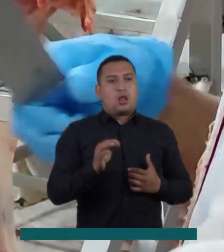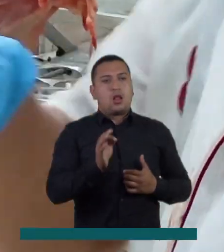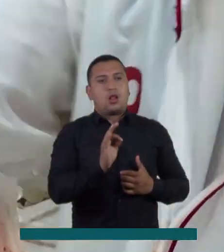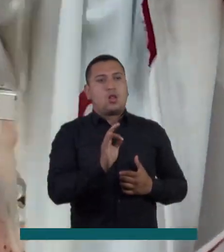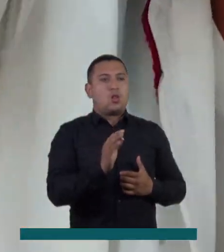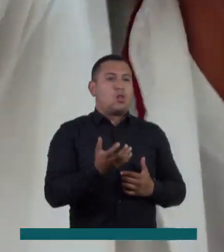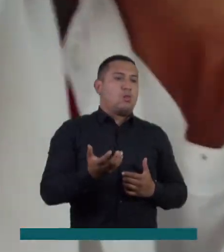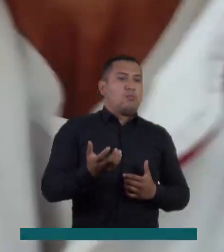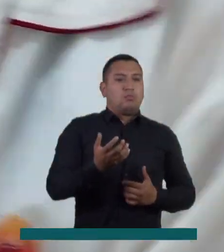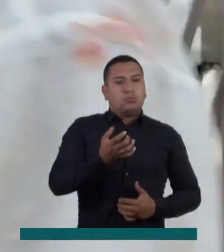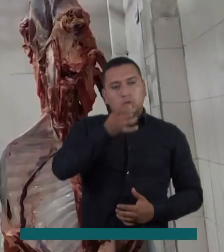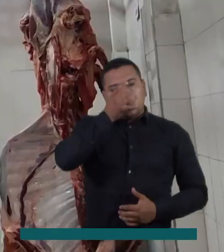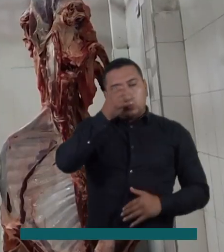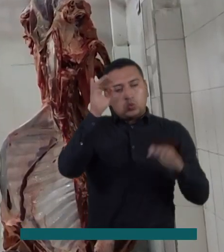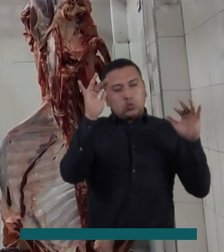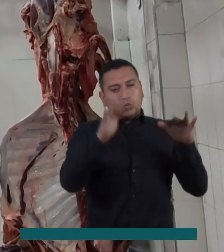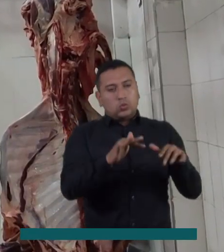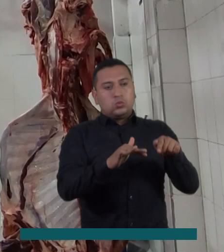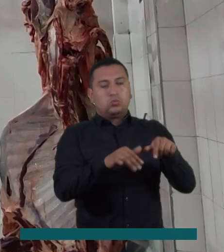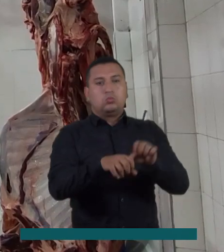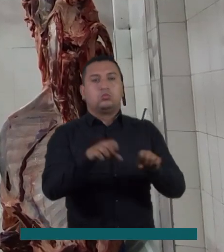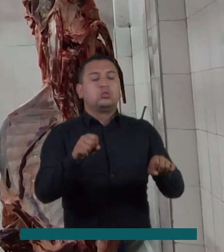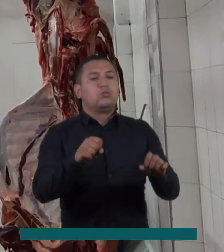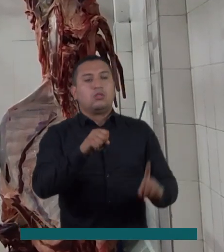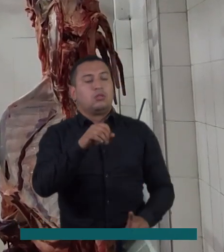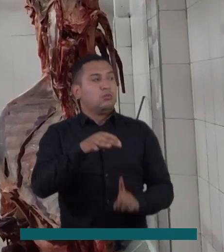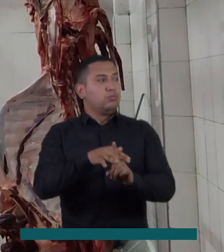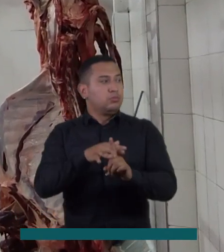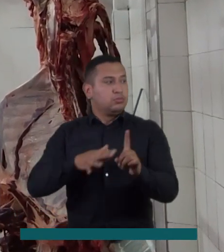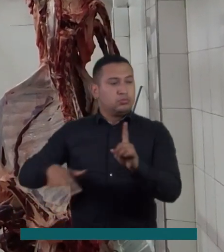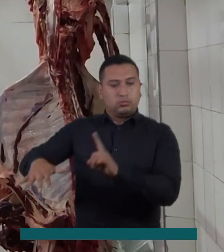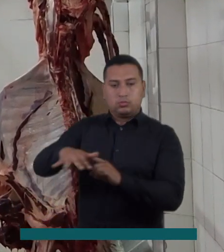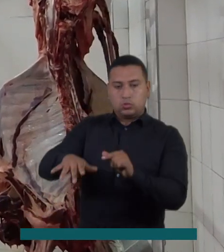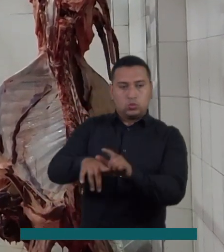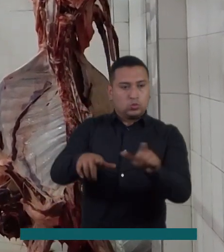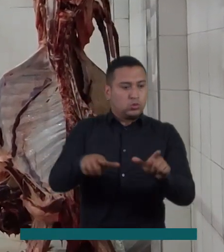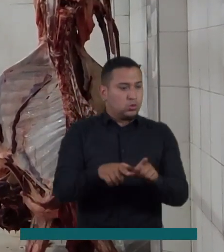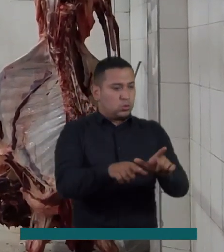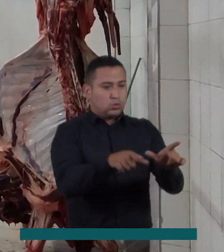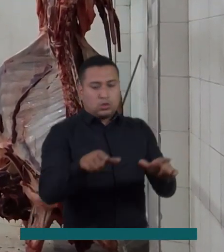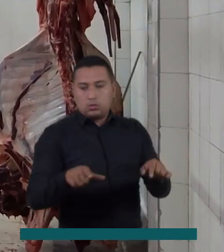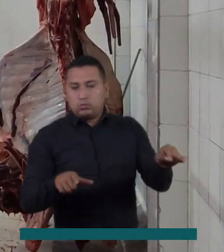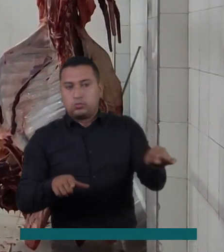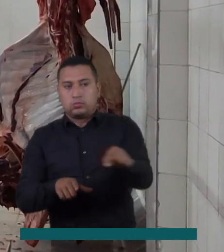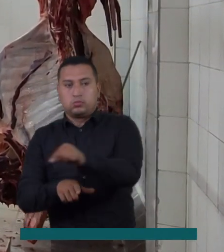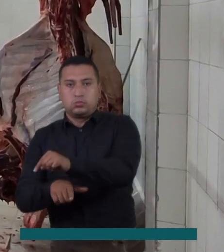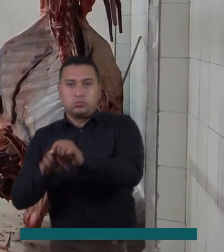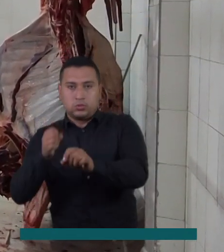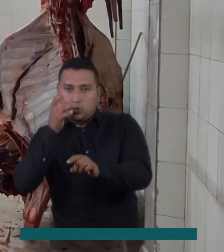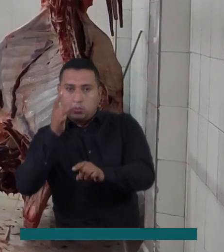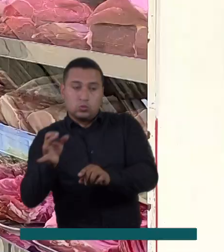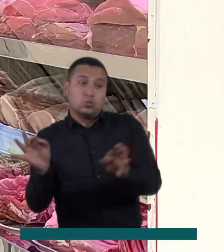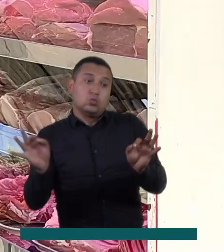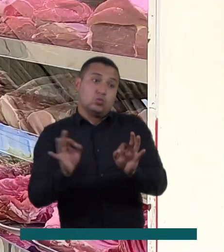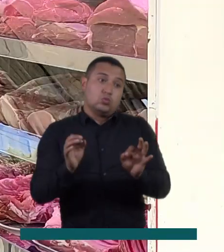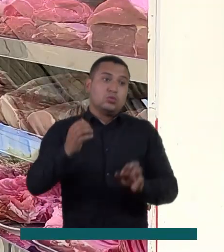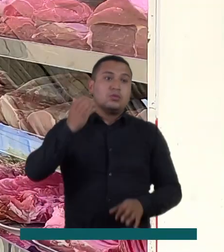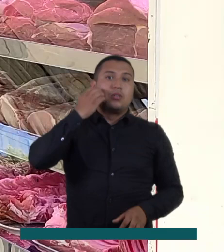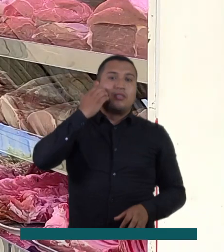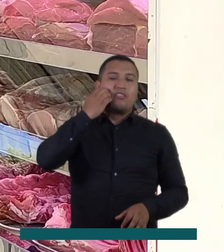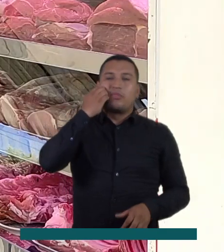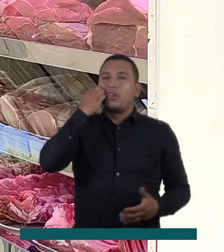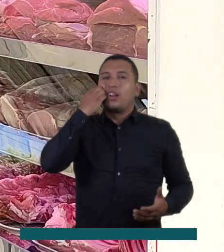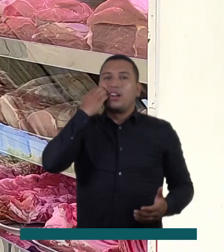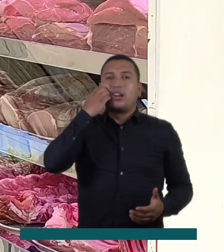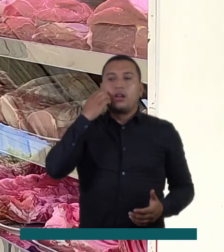con contaminación que se puede llegar a presentar en los lugares donde se realiza la práctica de sacrificio y por contaminación también por enfermedades que